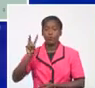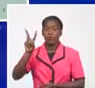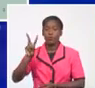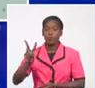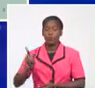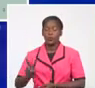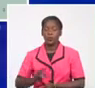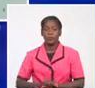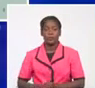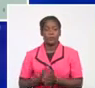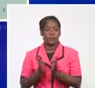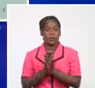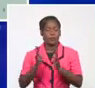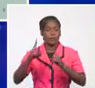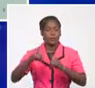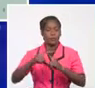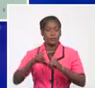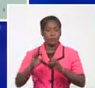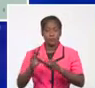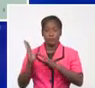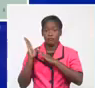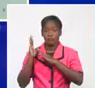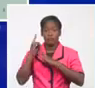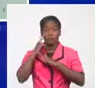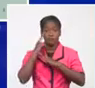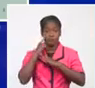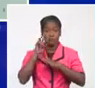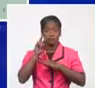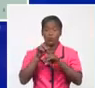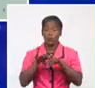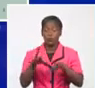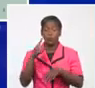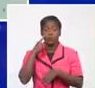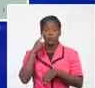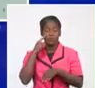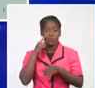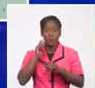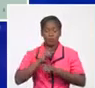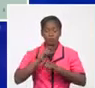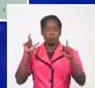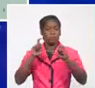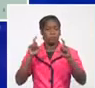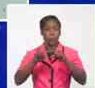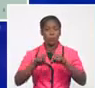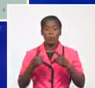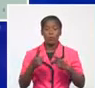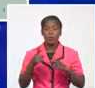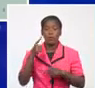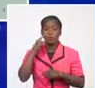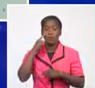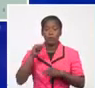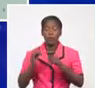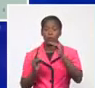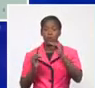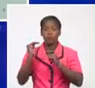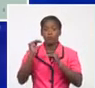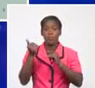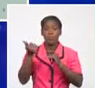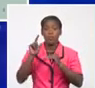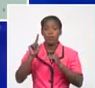Matanzas, con una transmisión muy seria, pues incrementa en 10 el número de casos